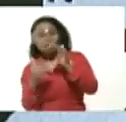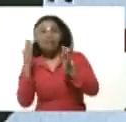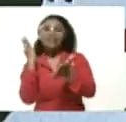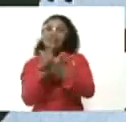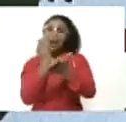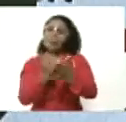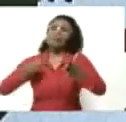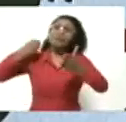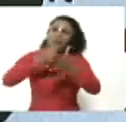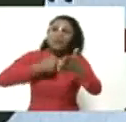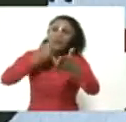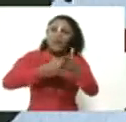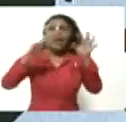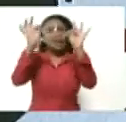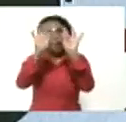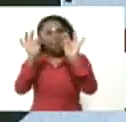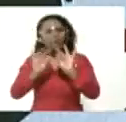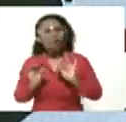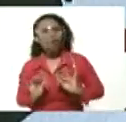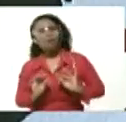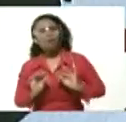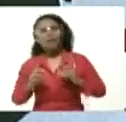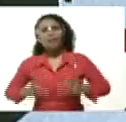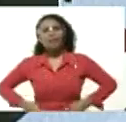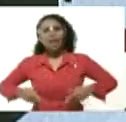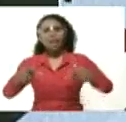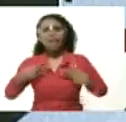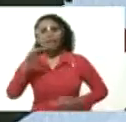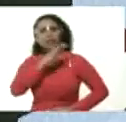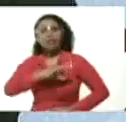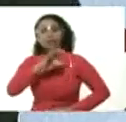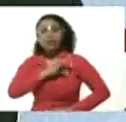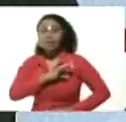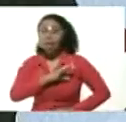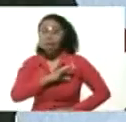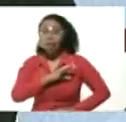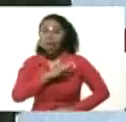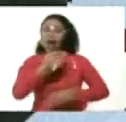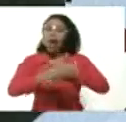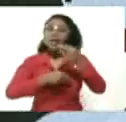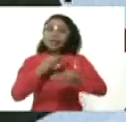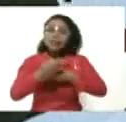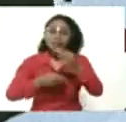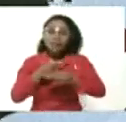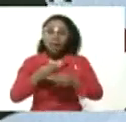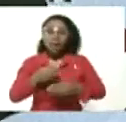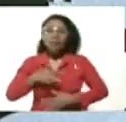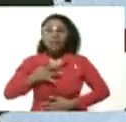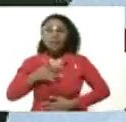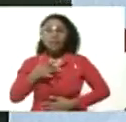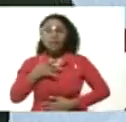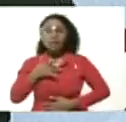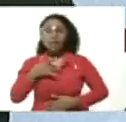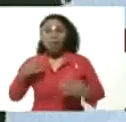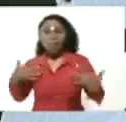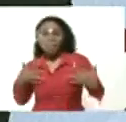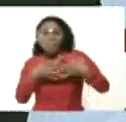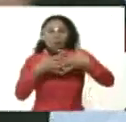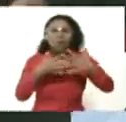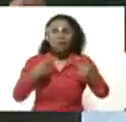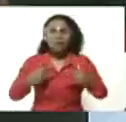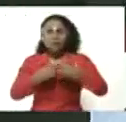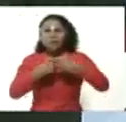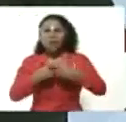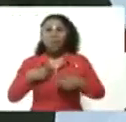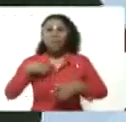por disputar el sentido de la vida social, para disputar el sentido de los conflictos políticos. Los de abajo para convencer a